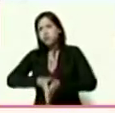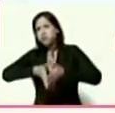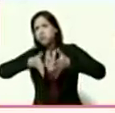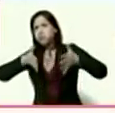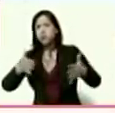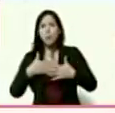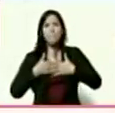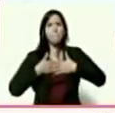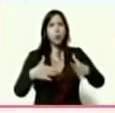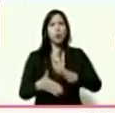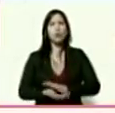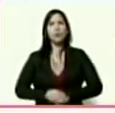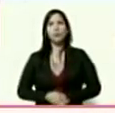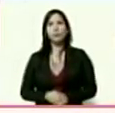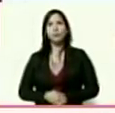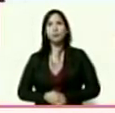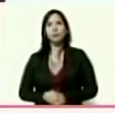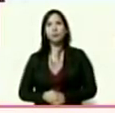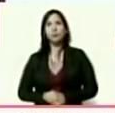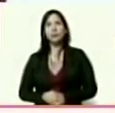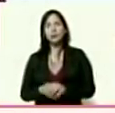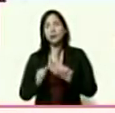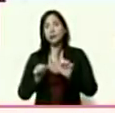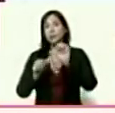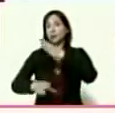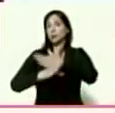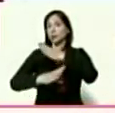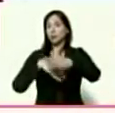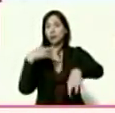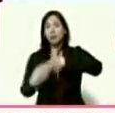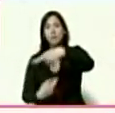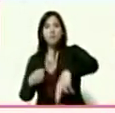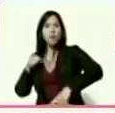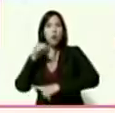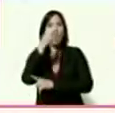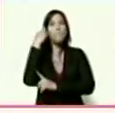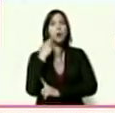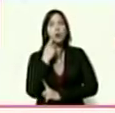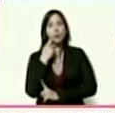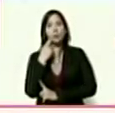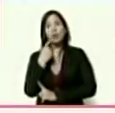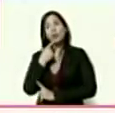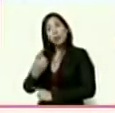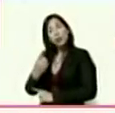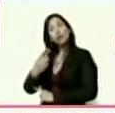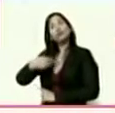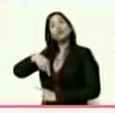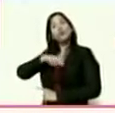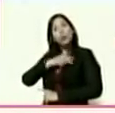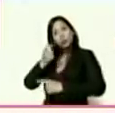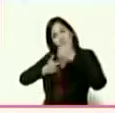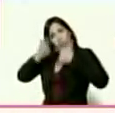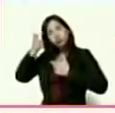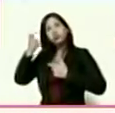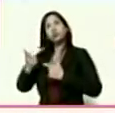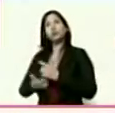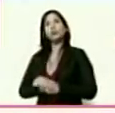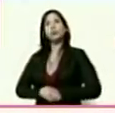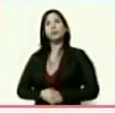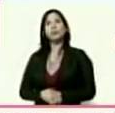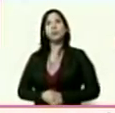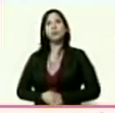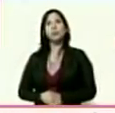garantía de la continuidad de la revolución bolivariana. Lo dijo nuestro comandante Hugo